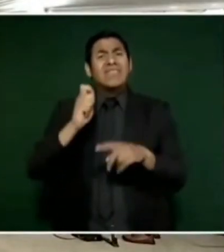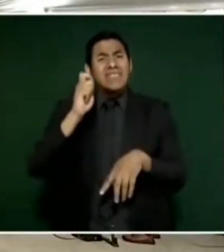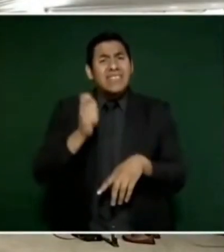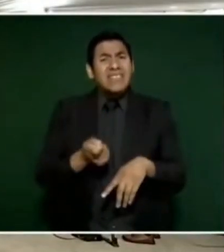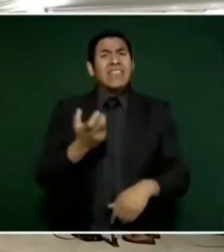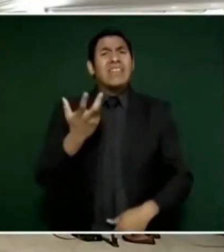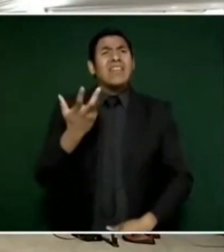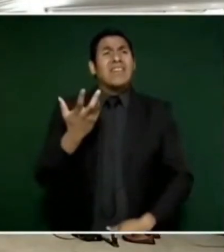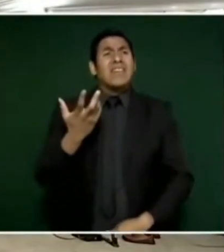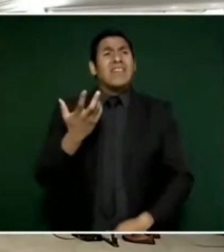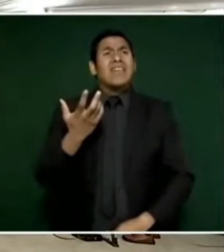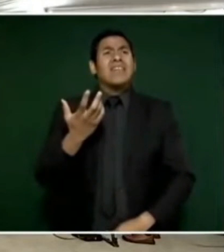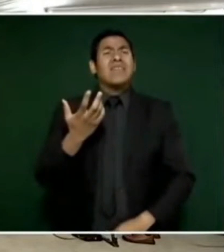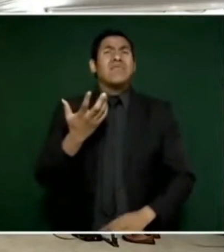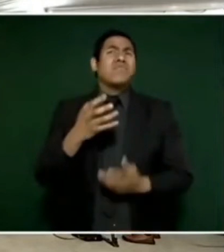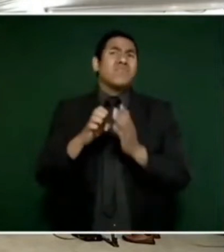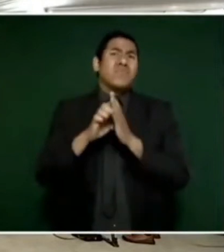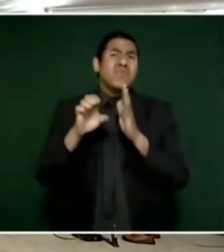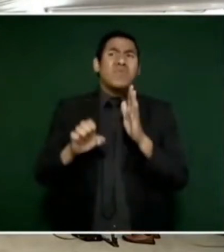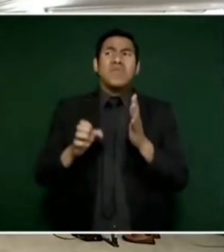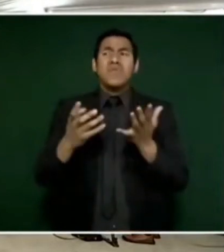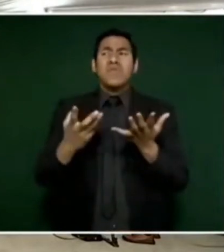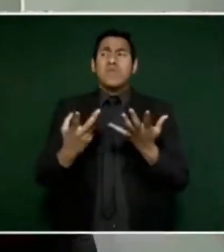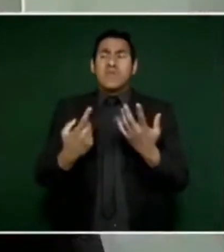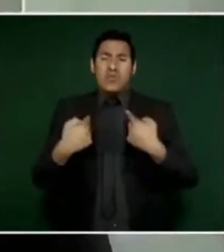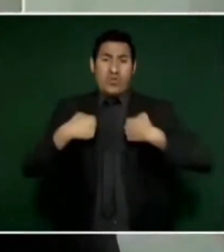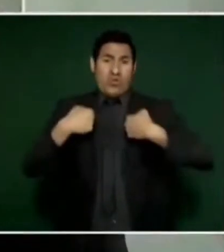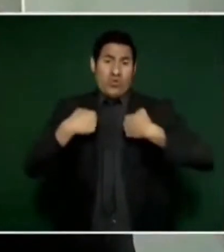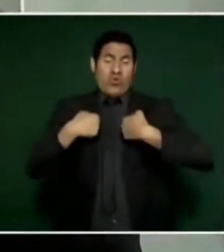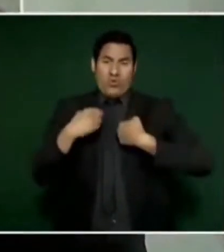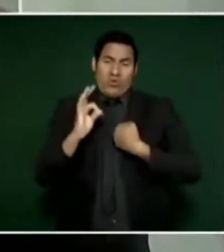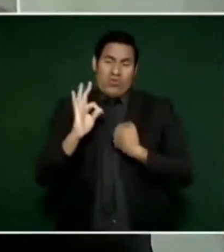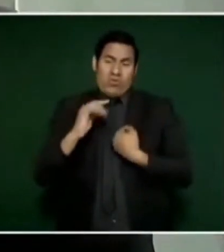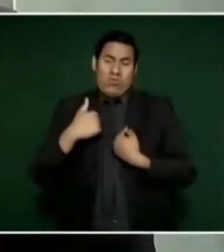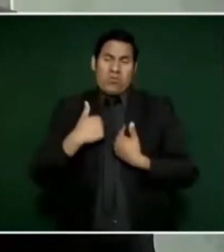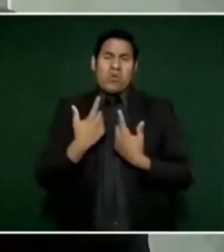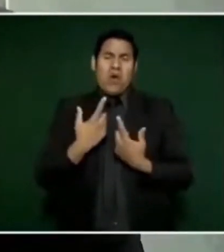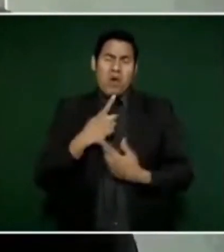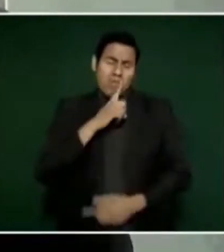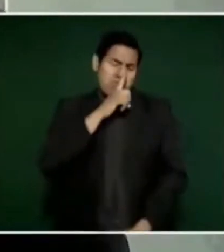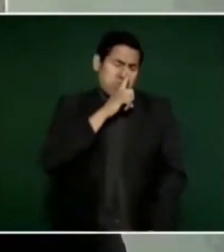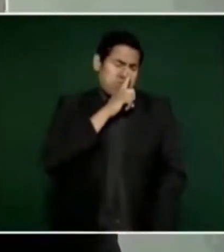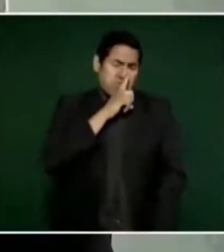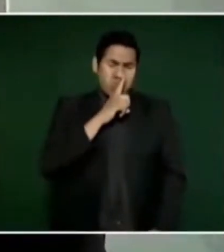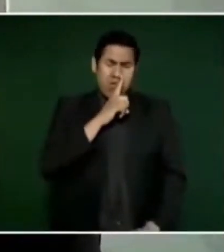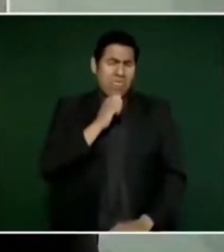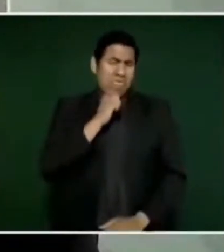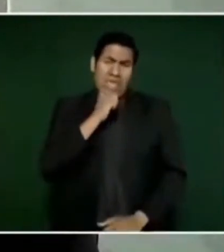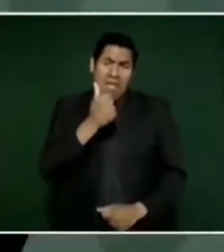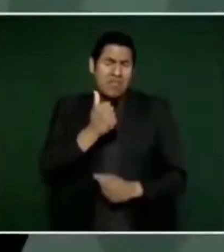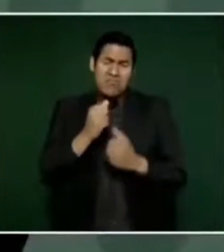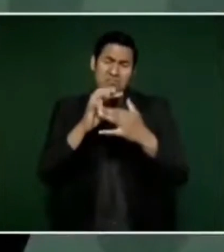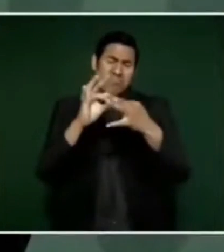yo no digo nada, me quedo callado.